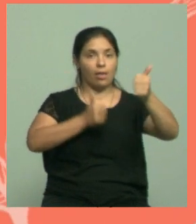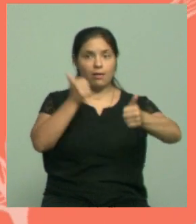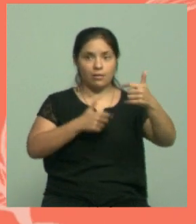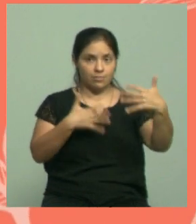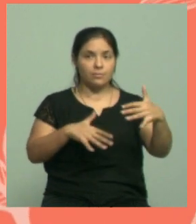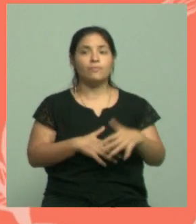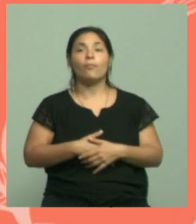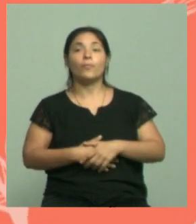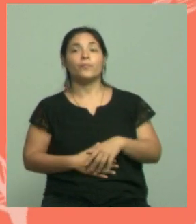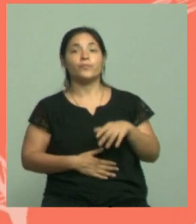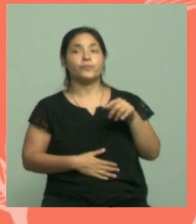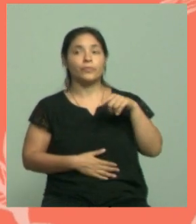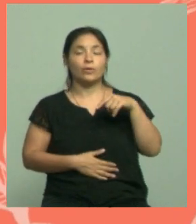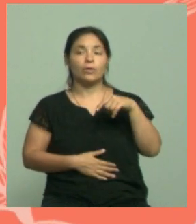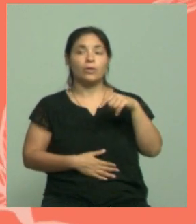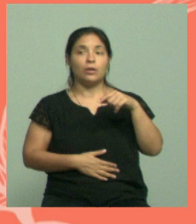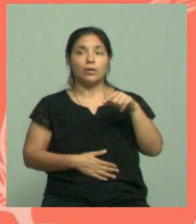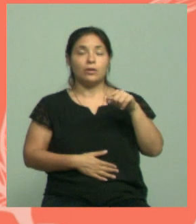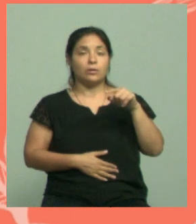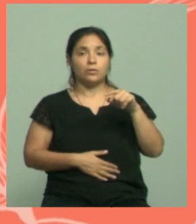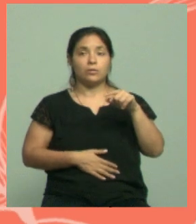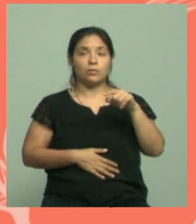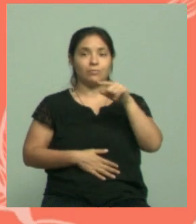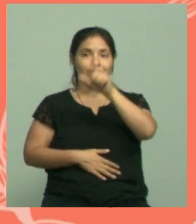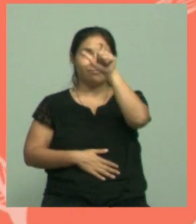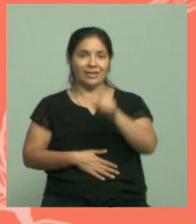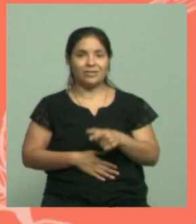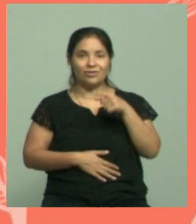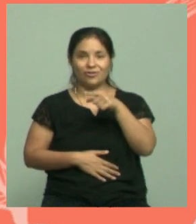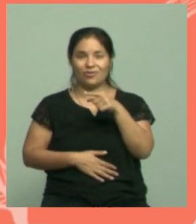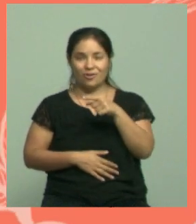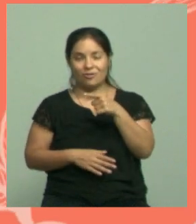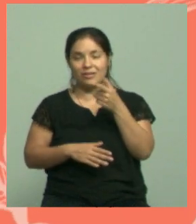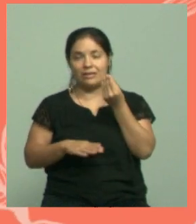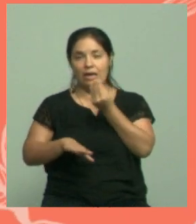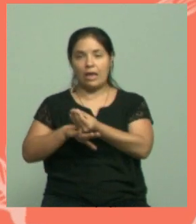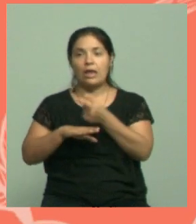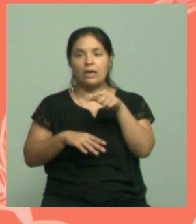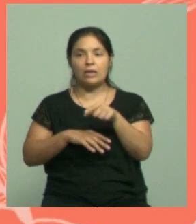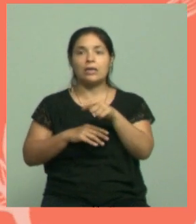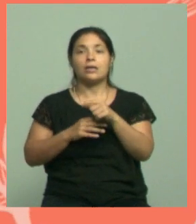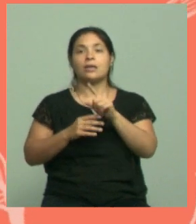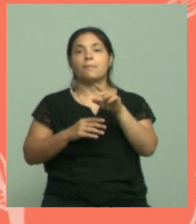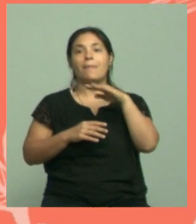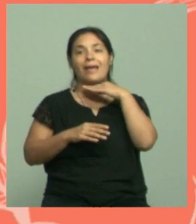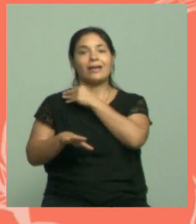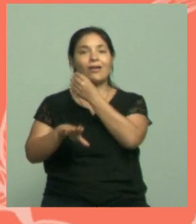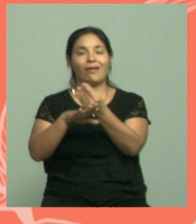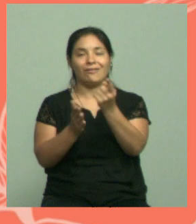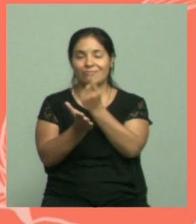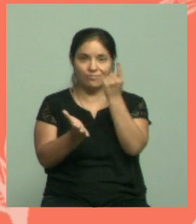venía solicitando que, recordemos que Glass está asilado desde diciembre del año pasado en la Embajada de México y